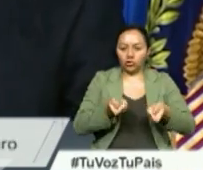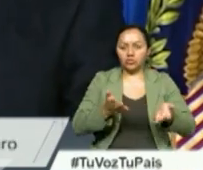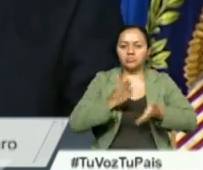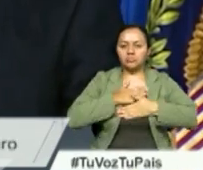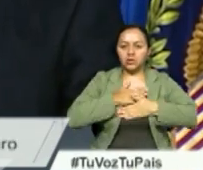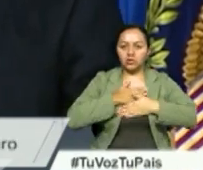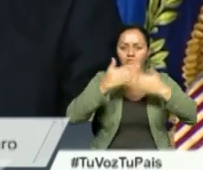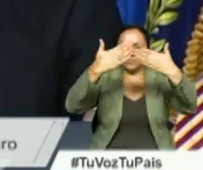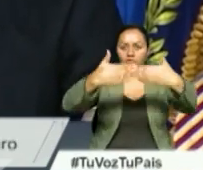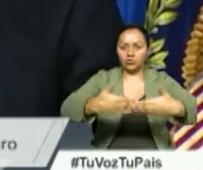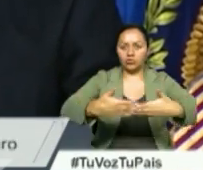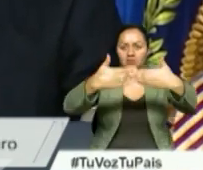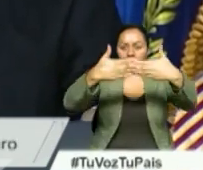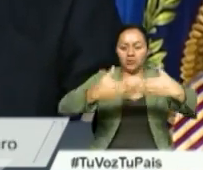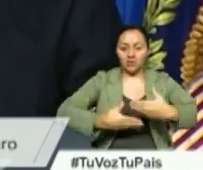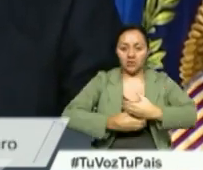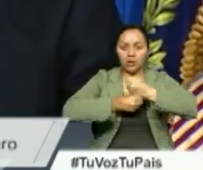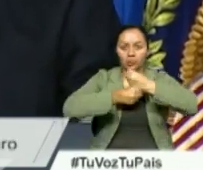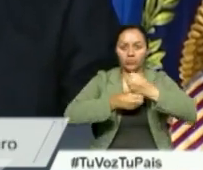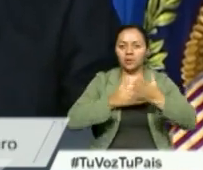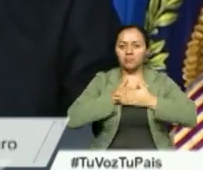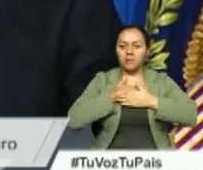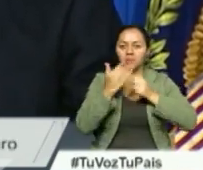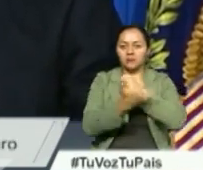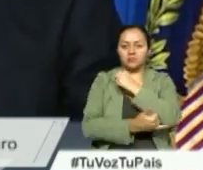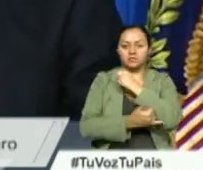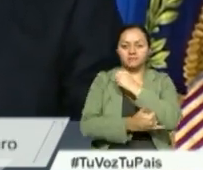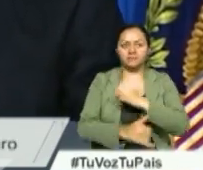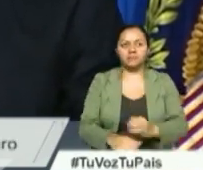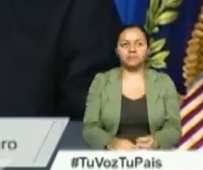fronteras, recupera sus fronteras.